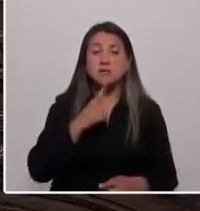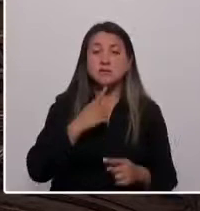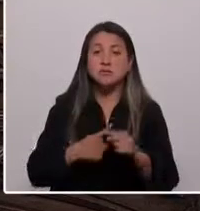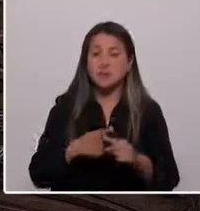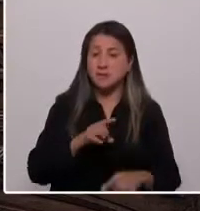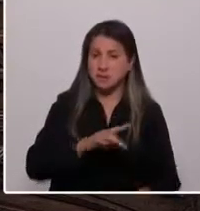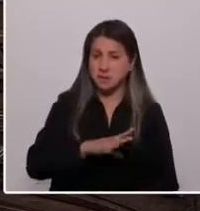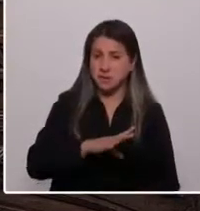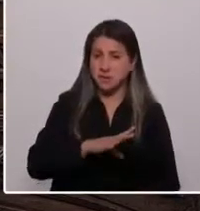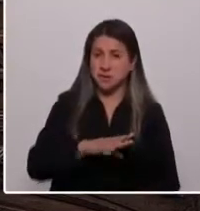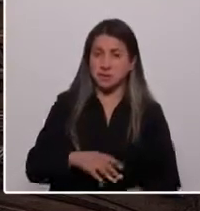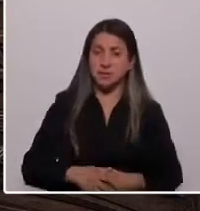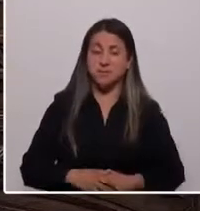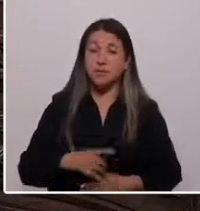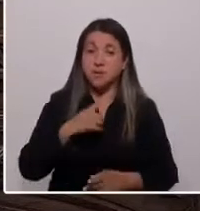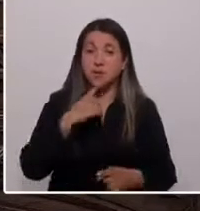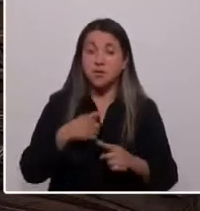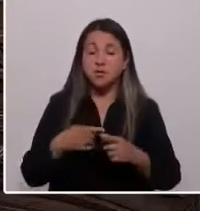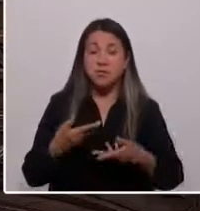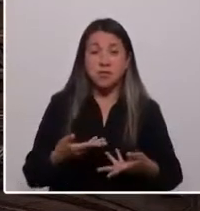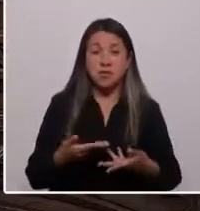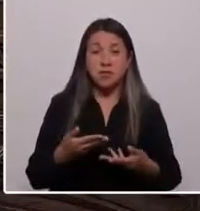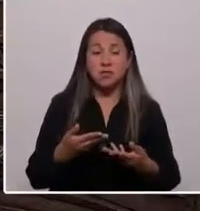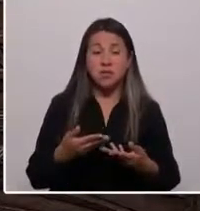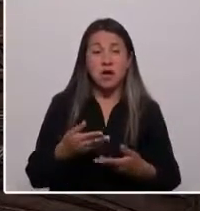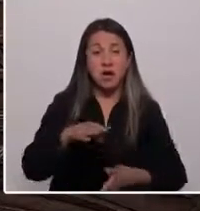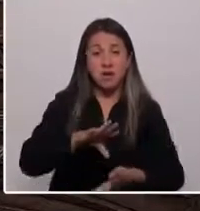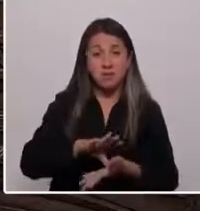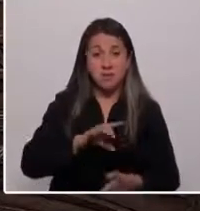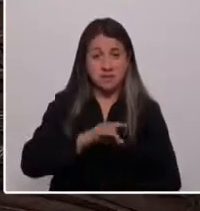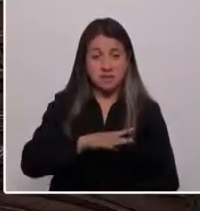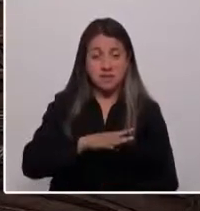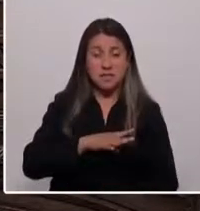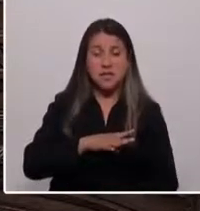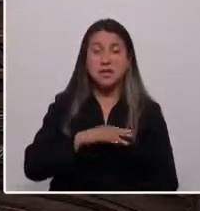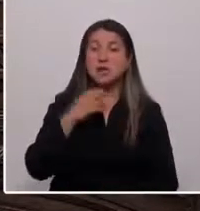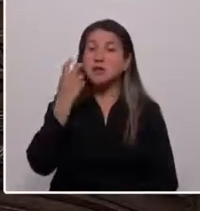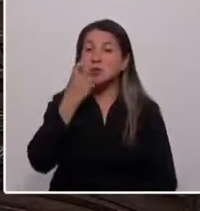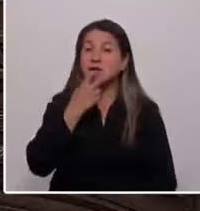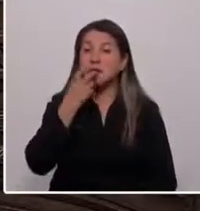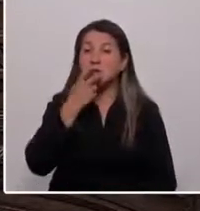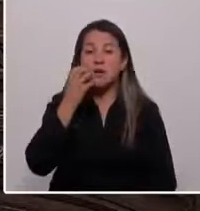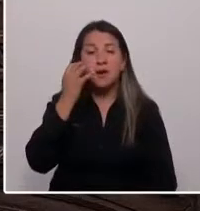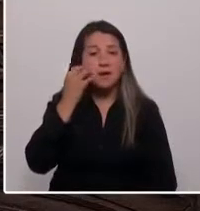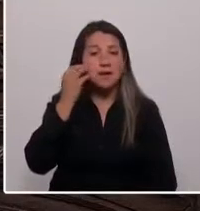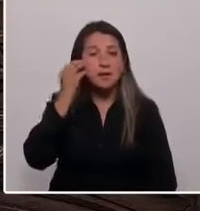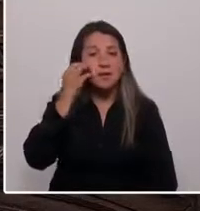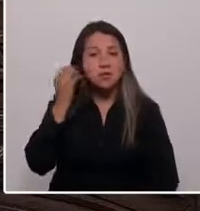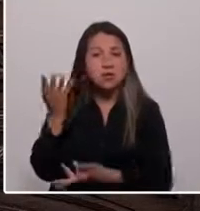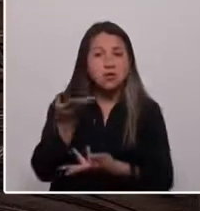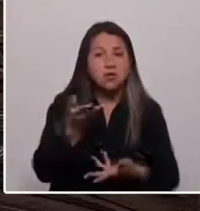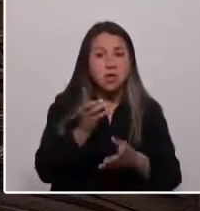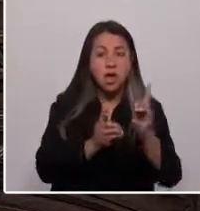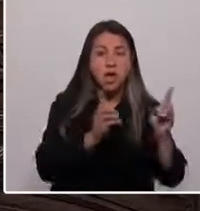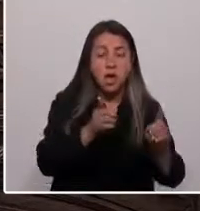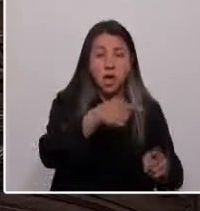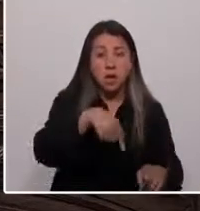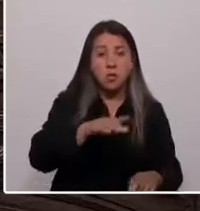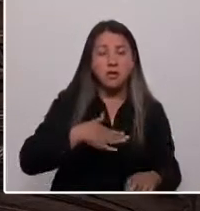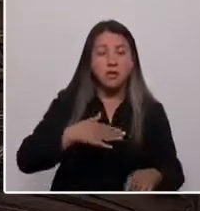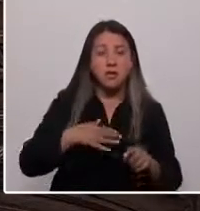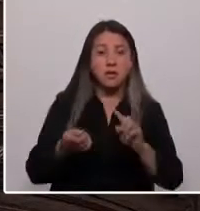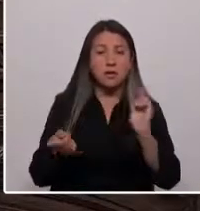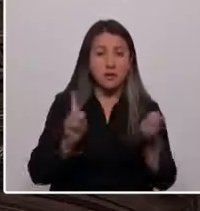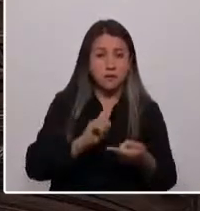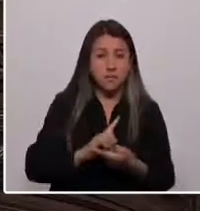nombre que se le dio a nuestro país y que proviene de la lengua quechua pero que algunos quieren cambiar al